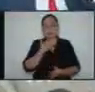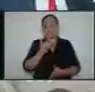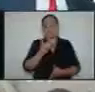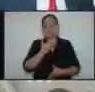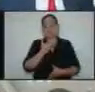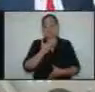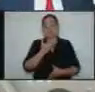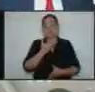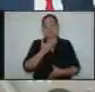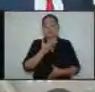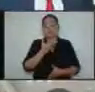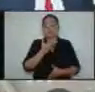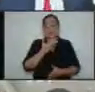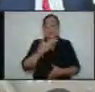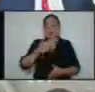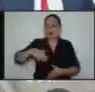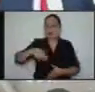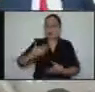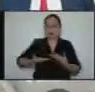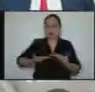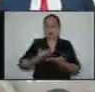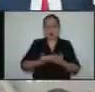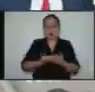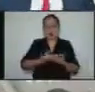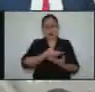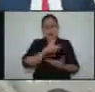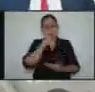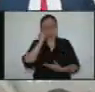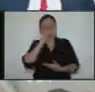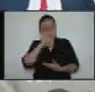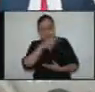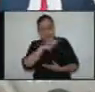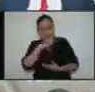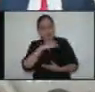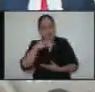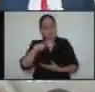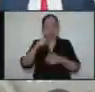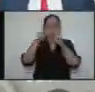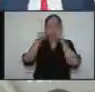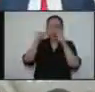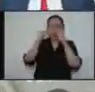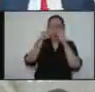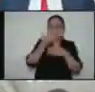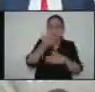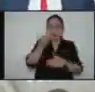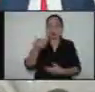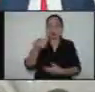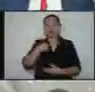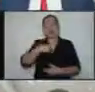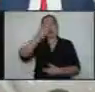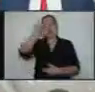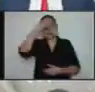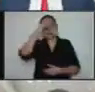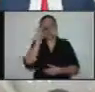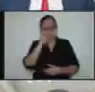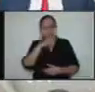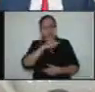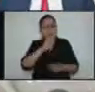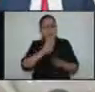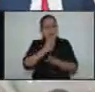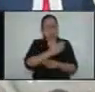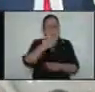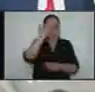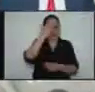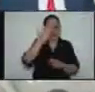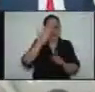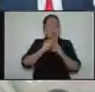les propuse es la existencia. Les escucho y yo creo que sí hay actos anticipados de precampaña, justo